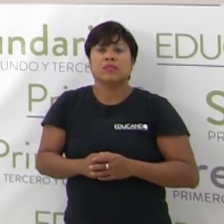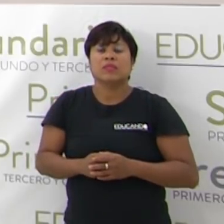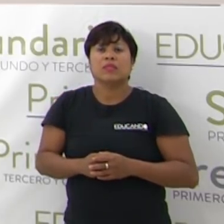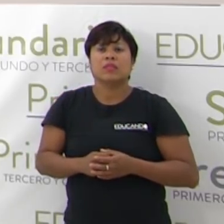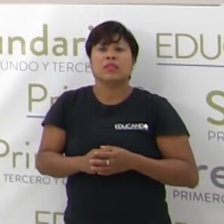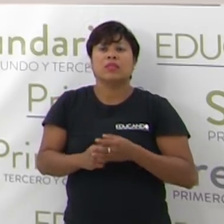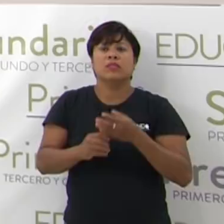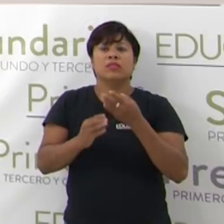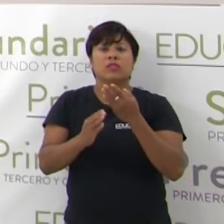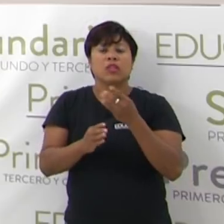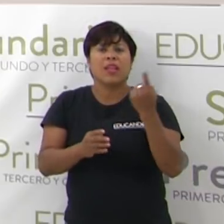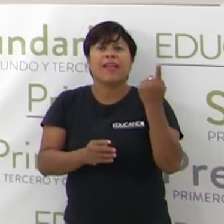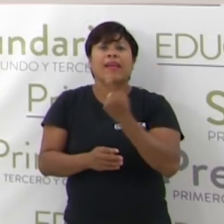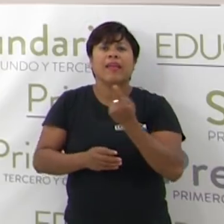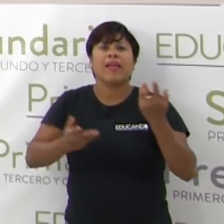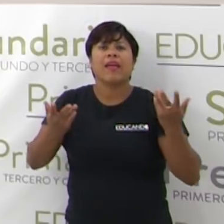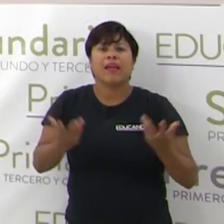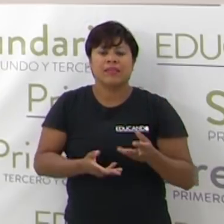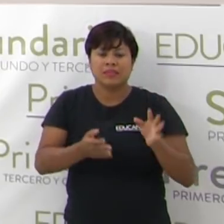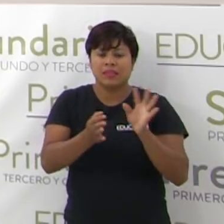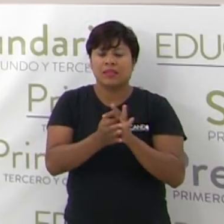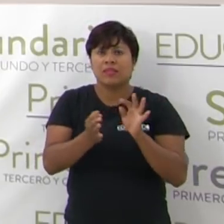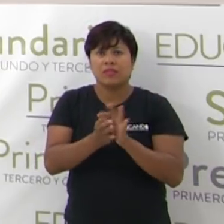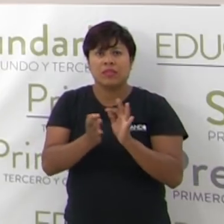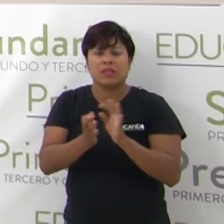acción. La acción que cuenta los